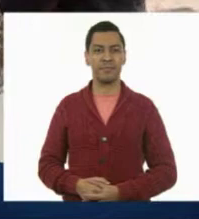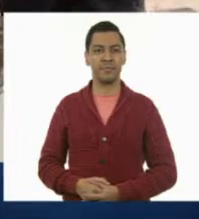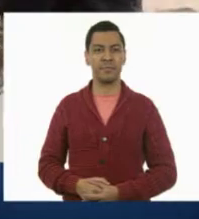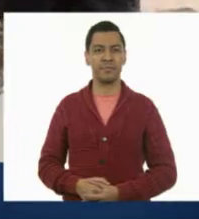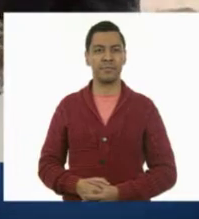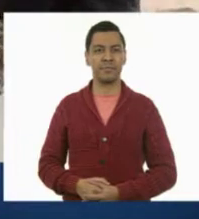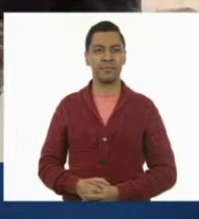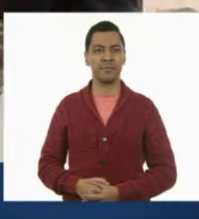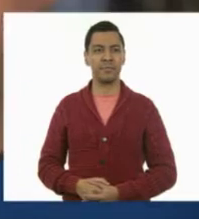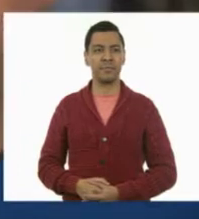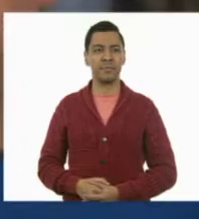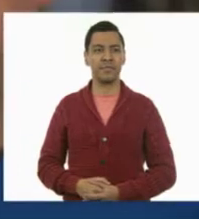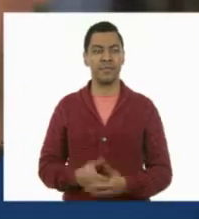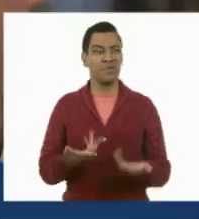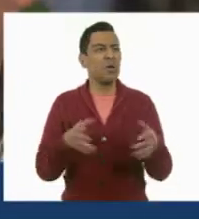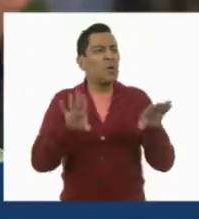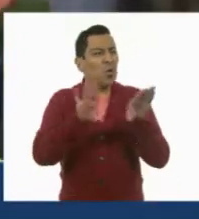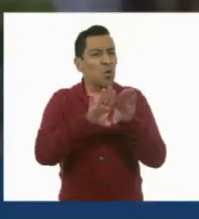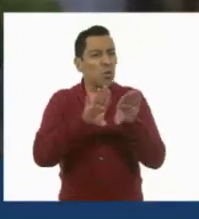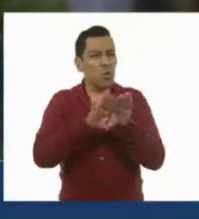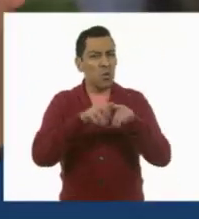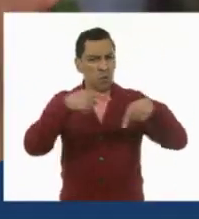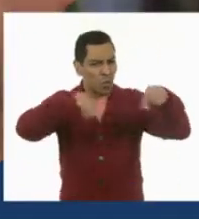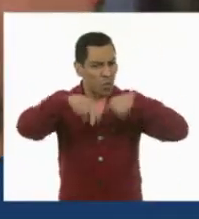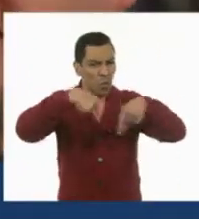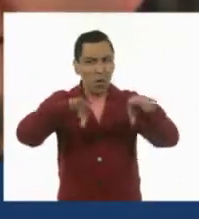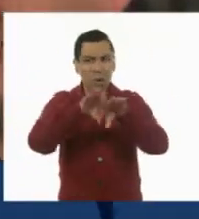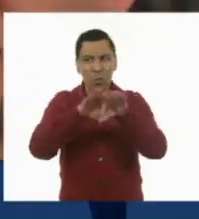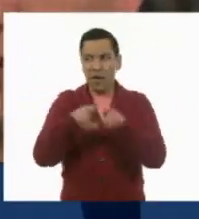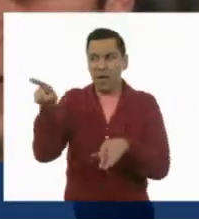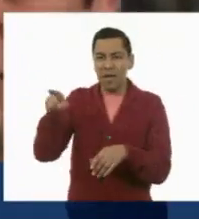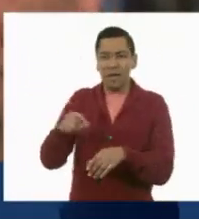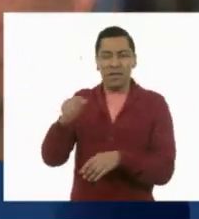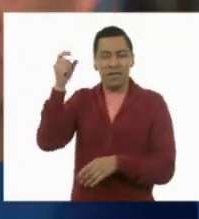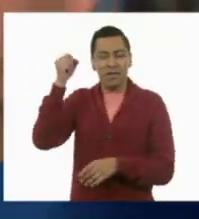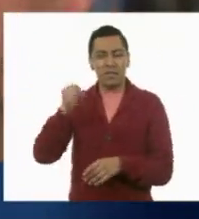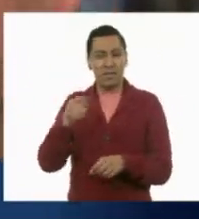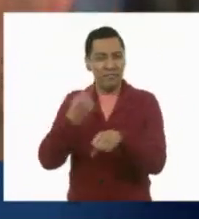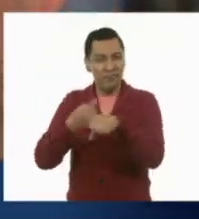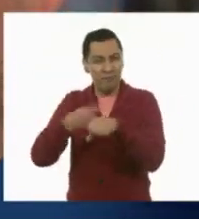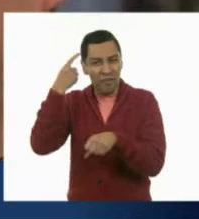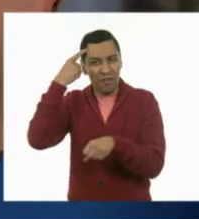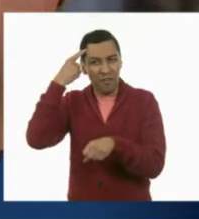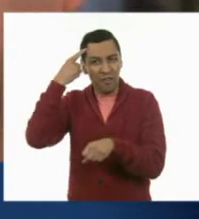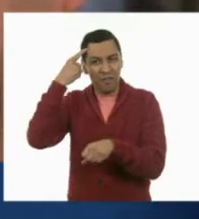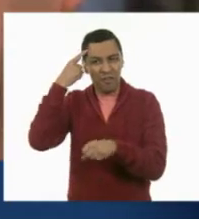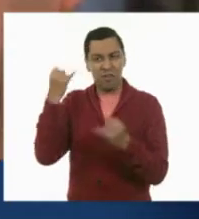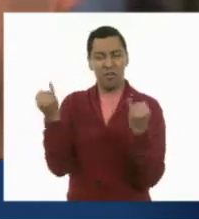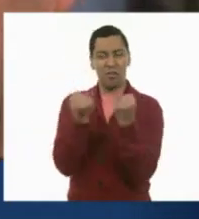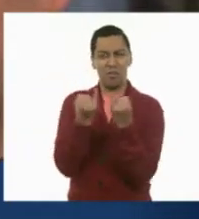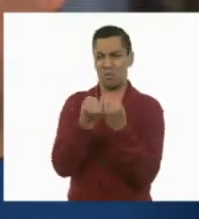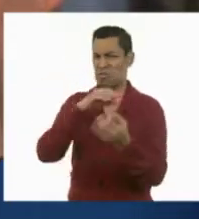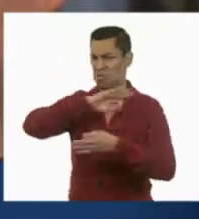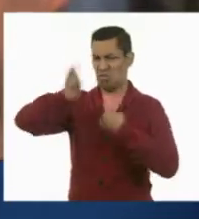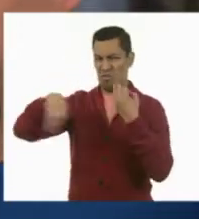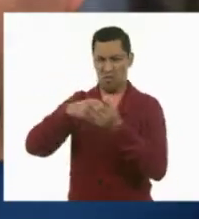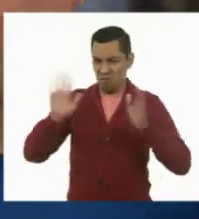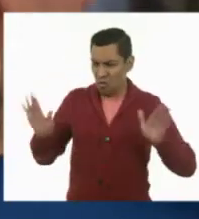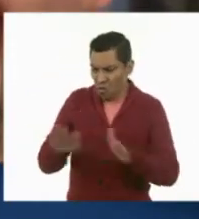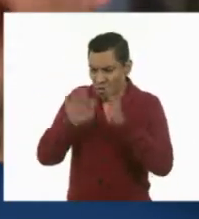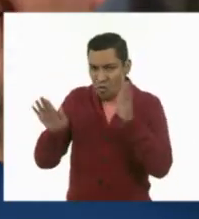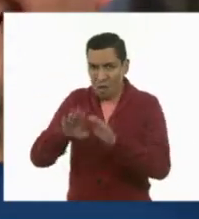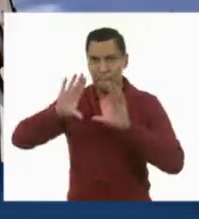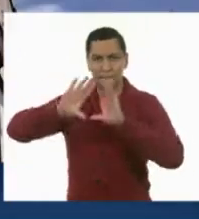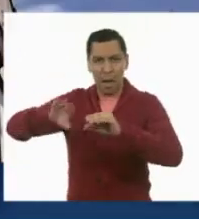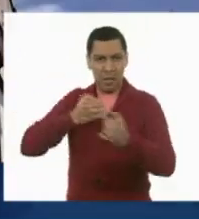¿Y cómo lo vas a entrenar? Pues así como lo hago con todos. Motivándolo, trabajando en los entrenamientos, aprovechando sus